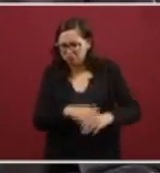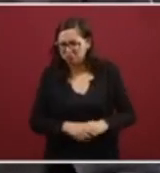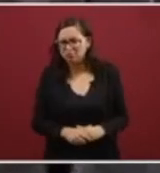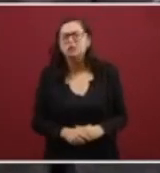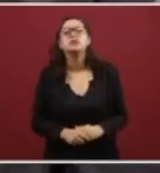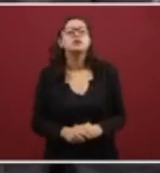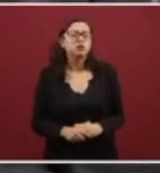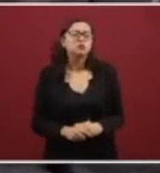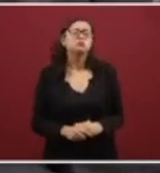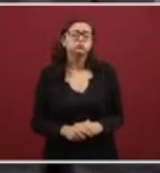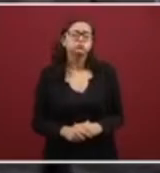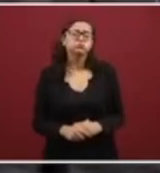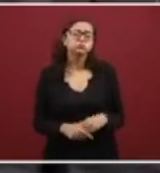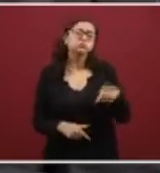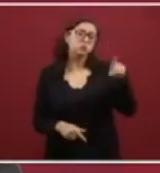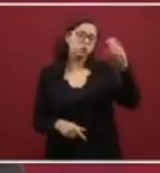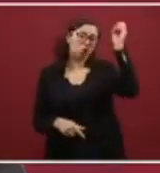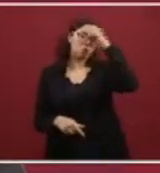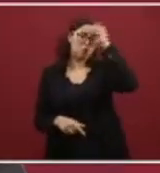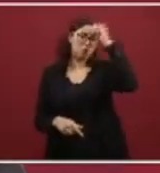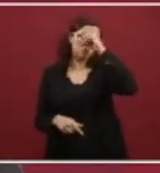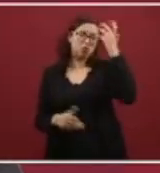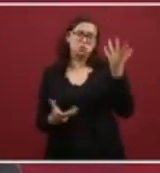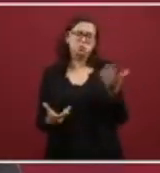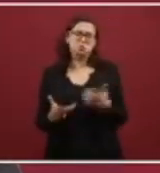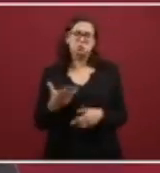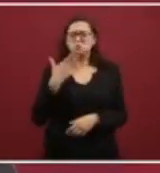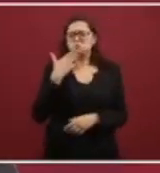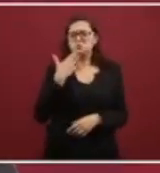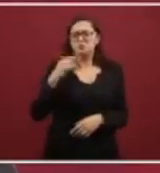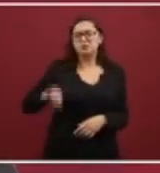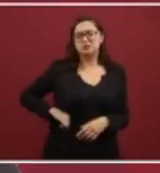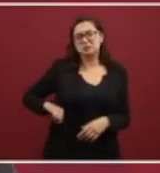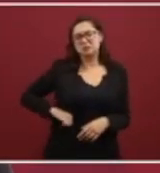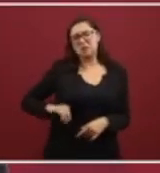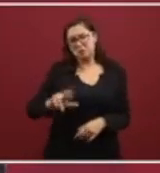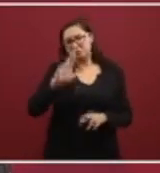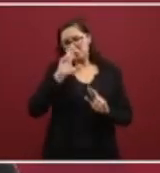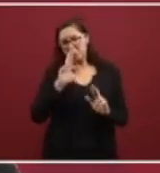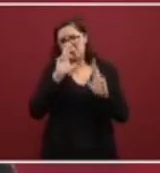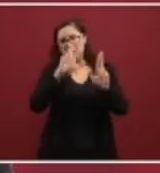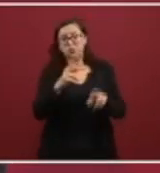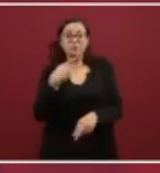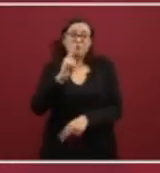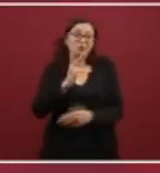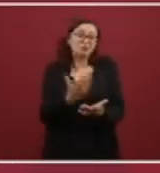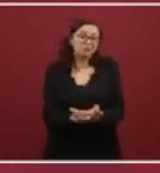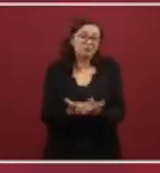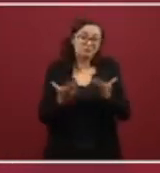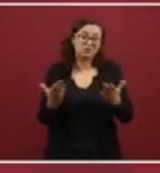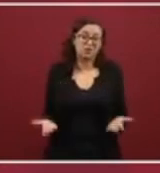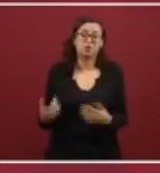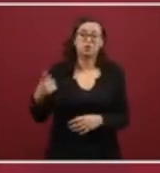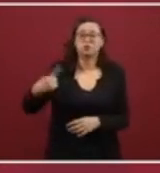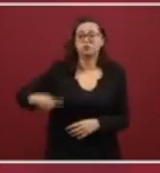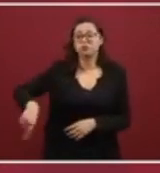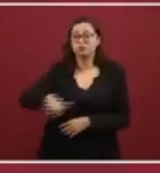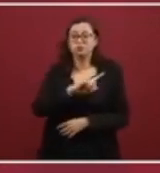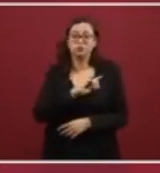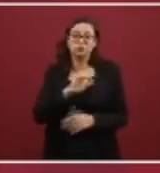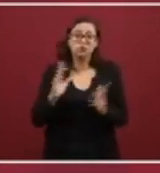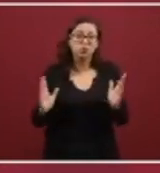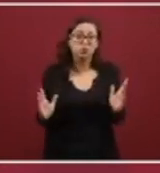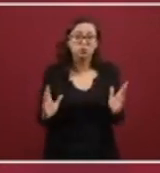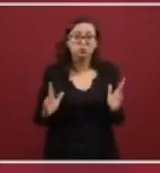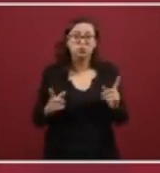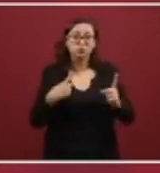su punto de vista y desde luego muy respetable, pero hoy por hoy pues lo que tenemos que hacer es, digamos, las negociaciones con el